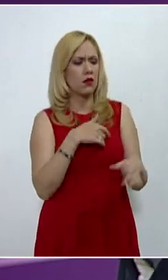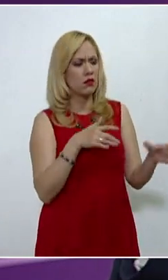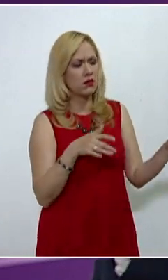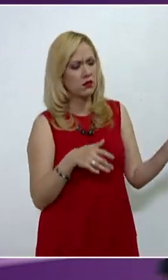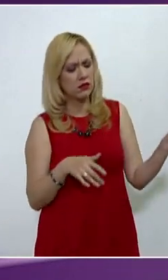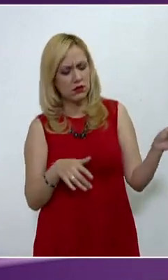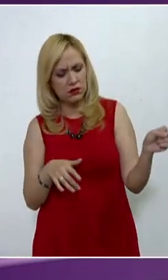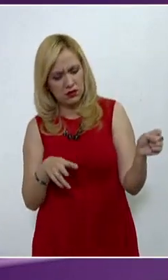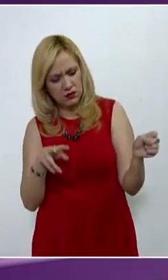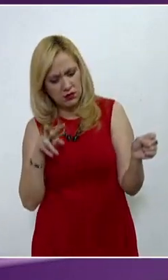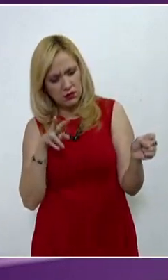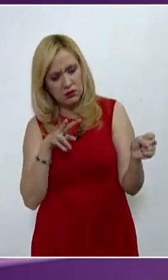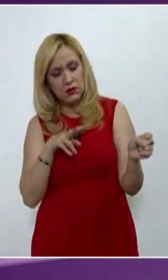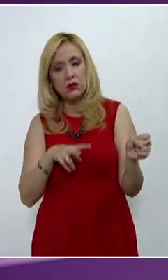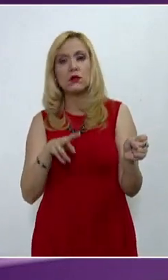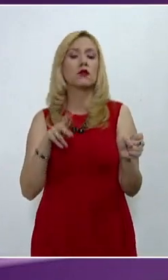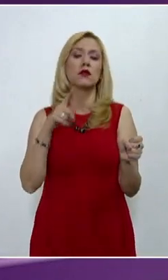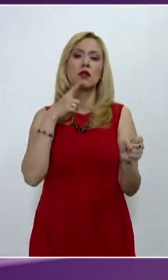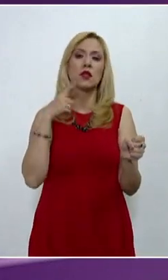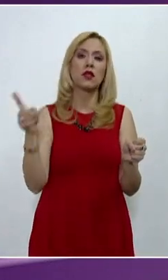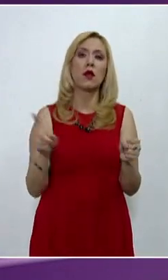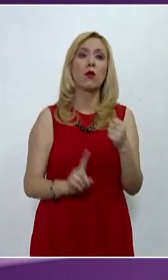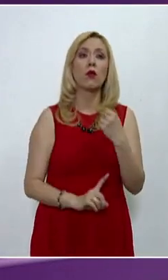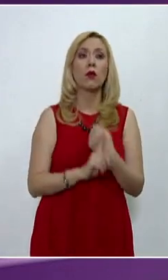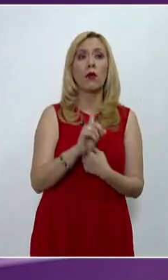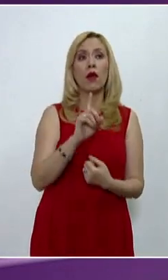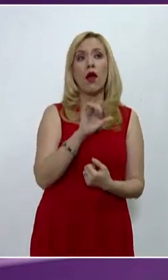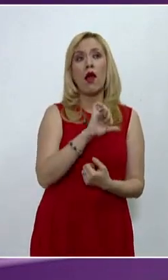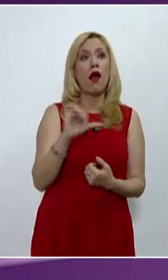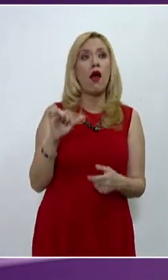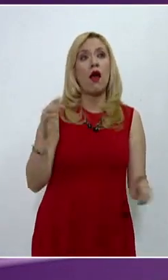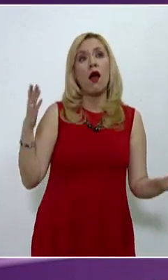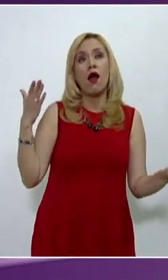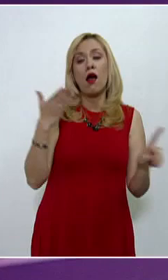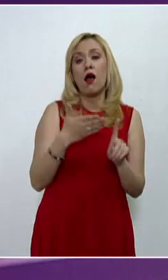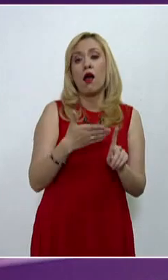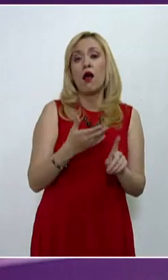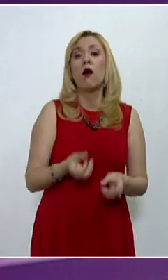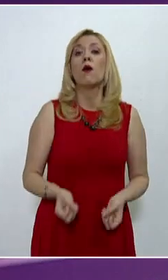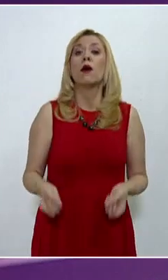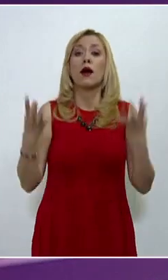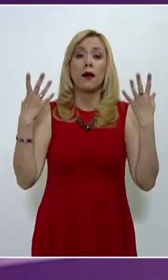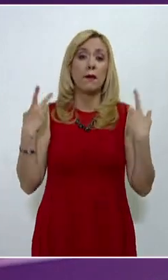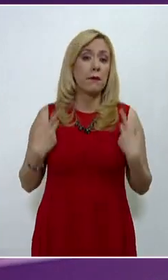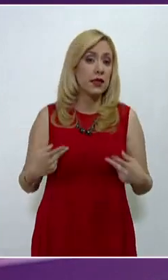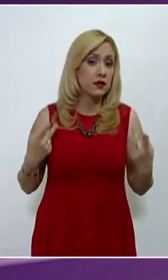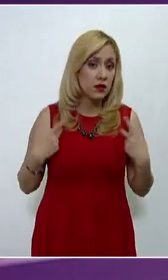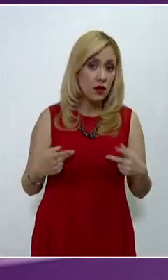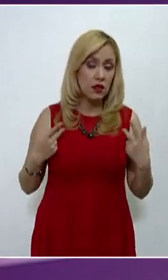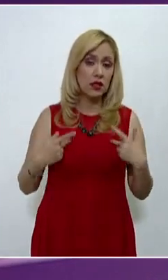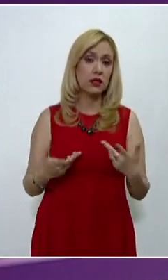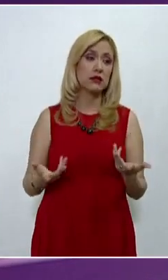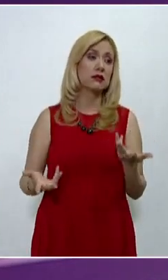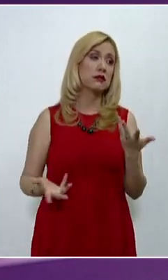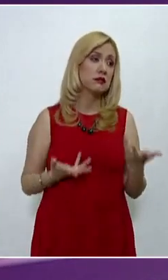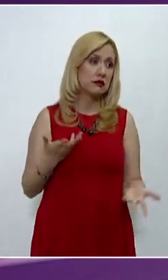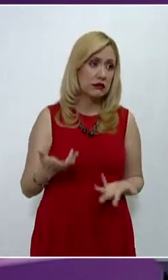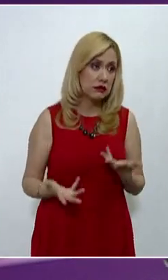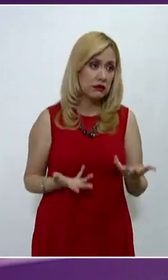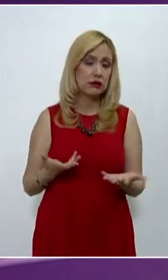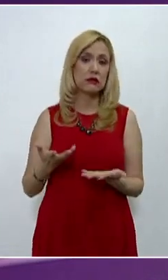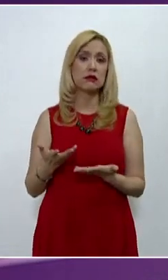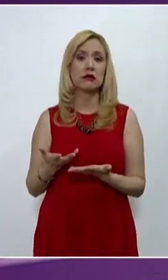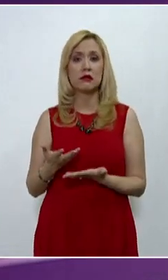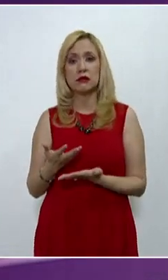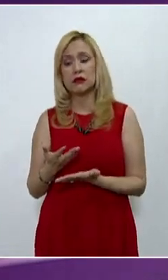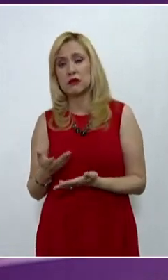el problema que bien apuntaba Ernesto no solamente descansa en el número de personas que están enfrentando el proceso privado